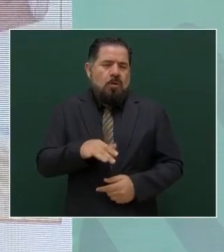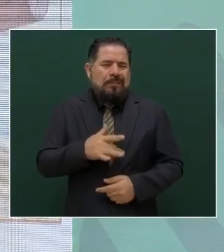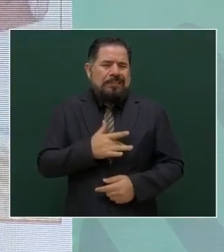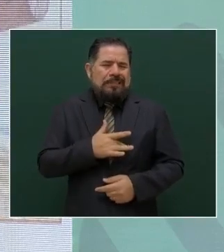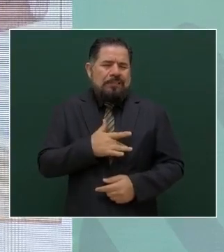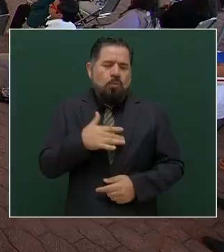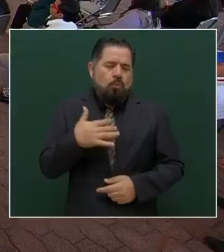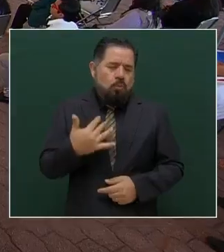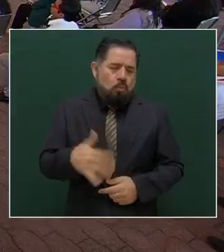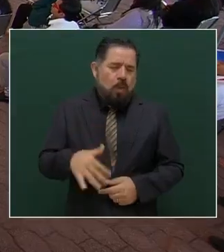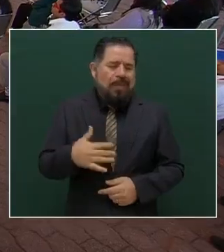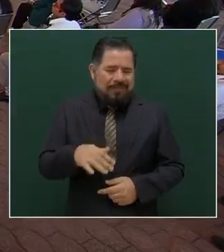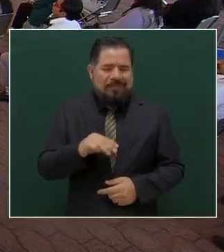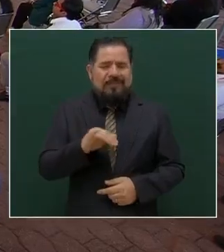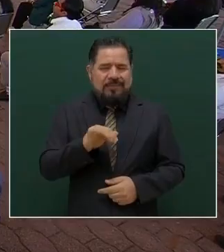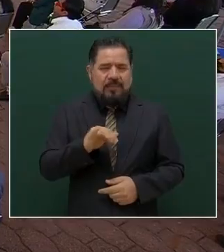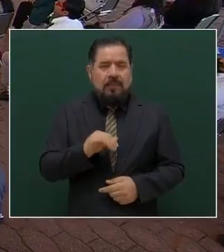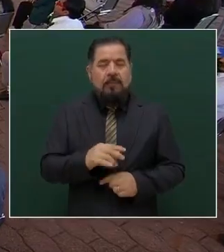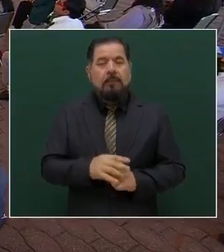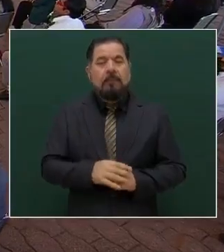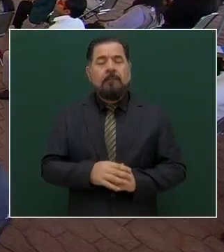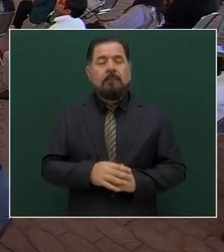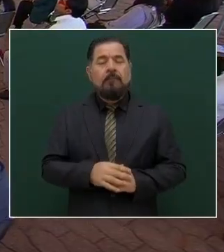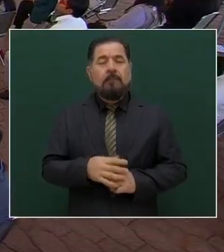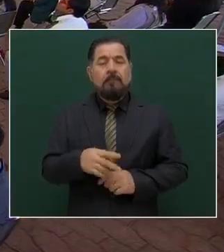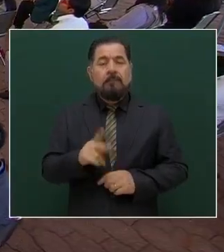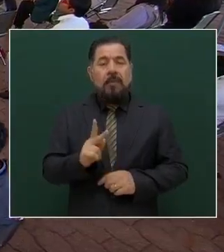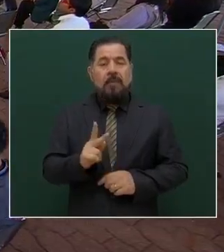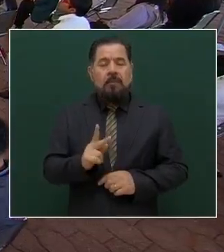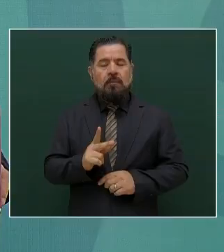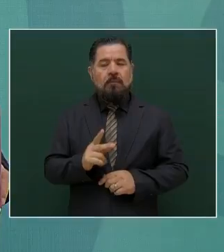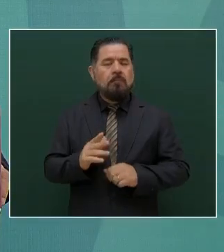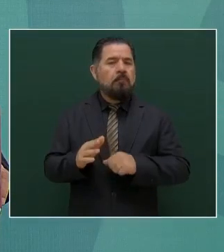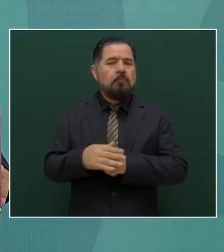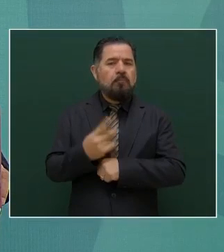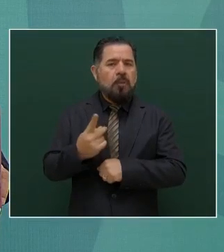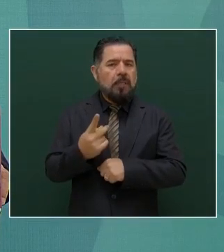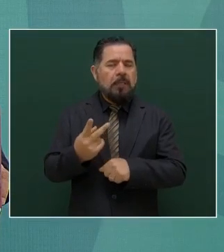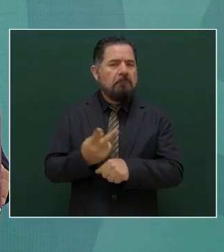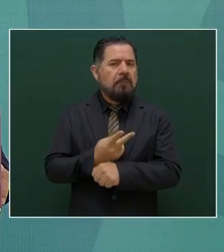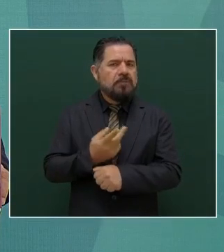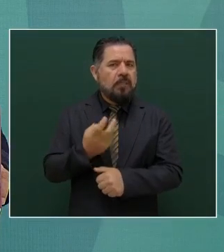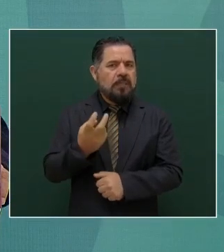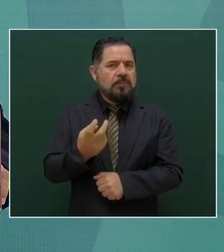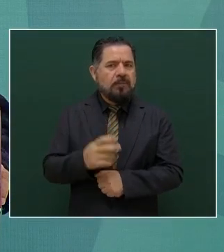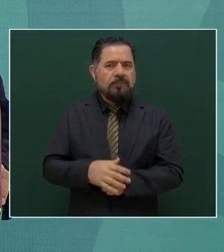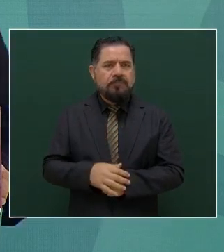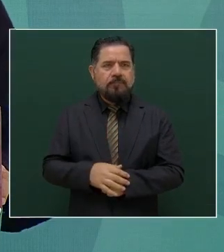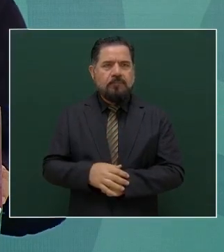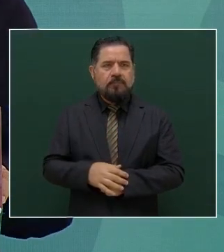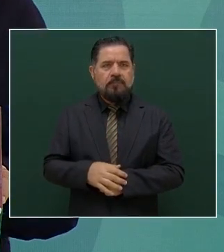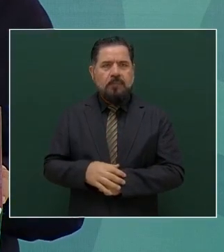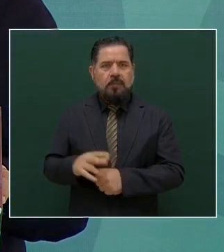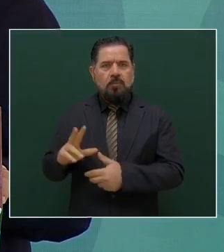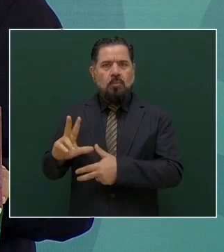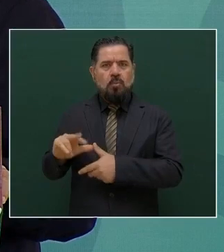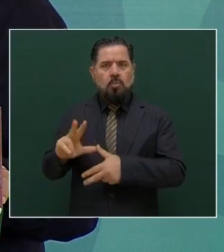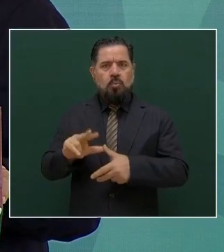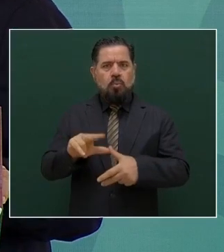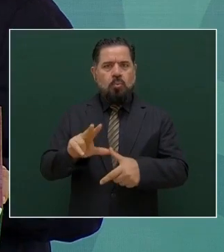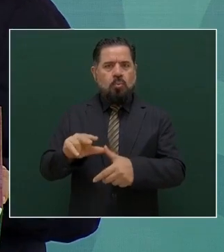pero ¿a qué se atribuye esto si fue un